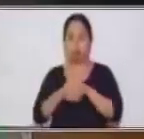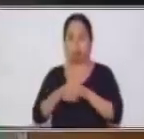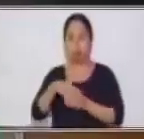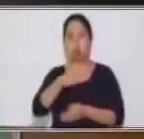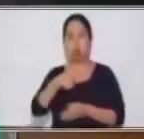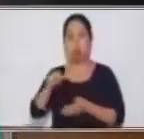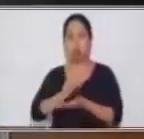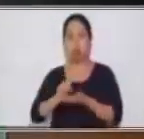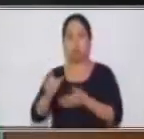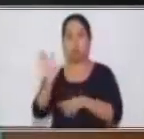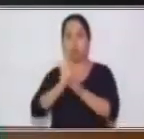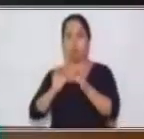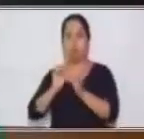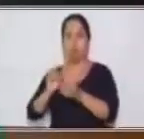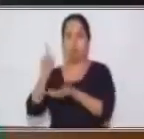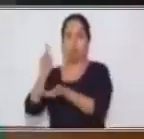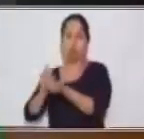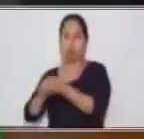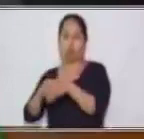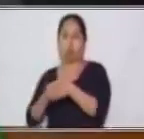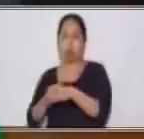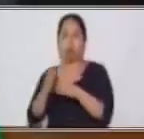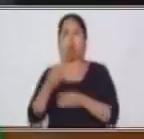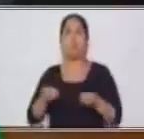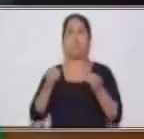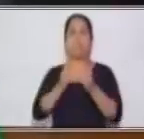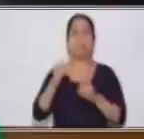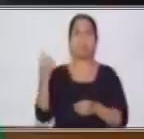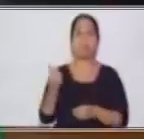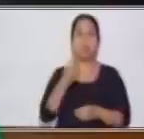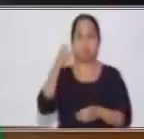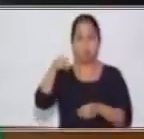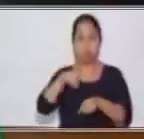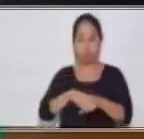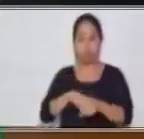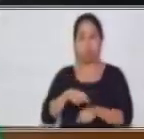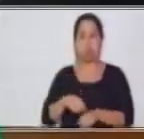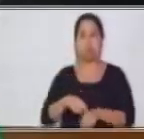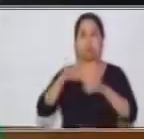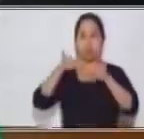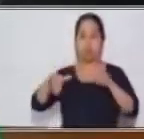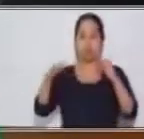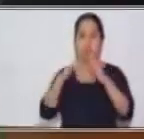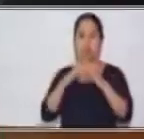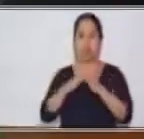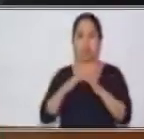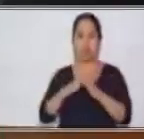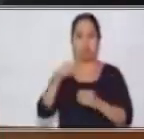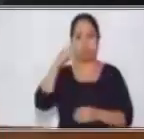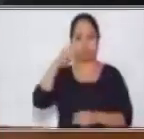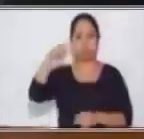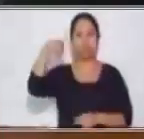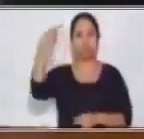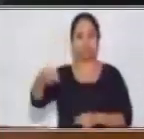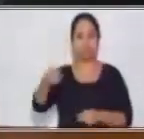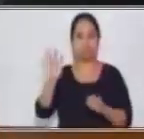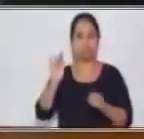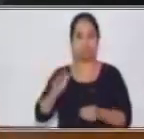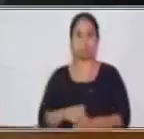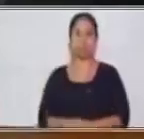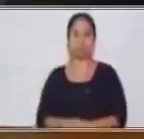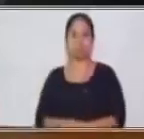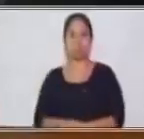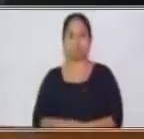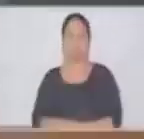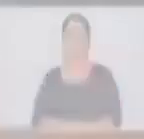gel antibacterial. Pero lo más importante en este momento, quédate en casa. Nos vemos en una próxima oportunidad.